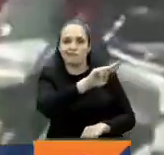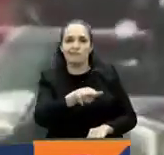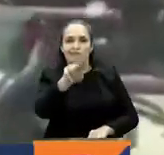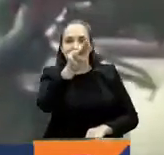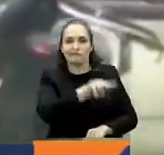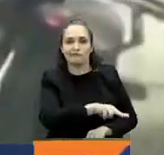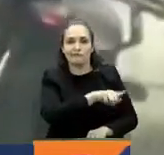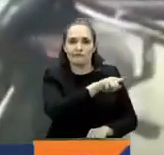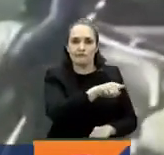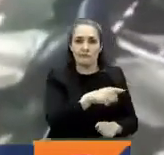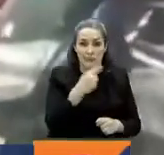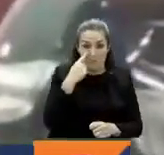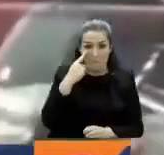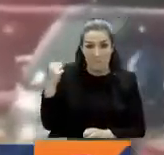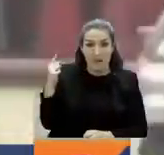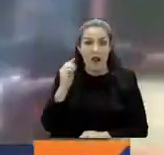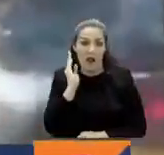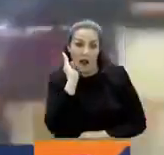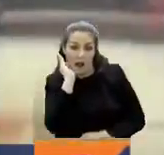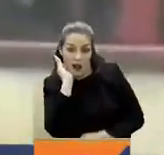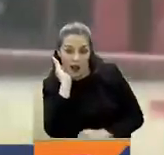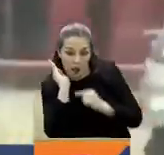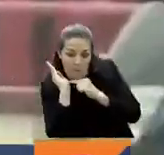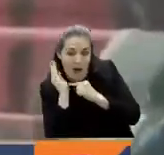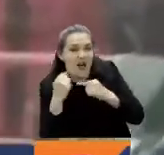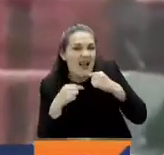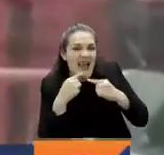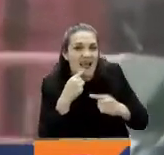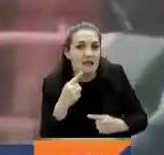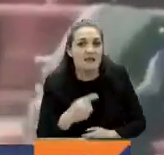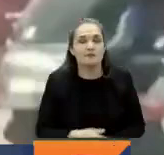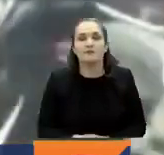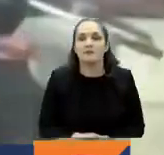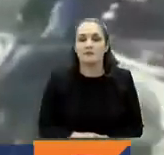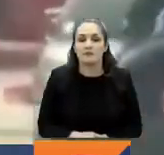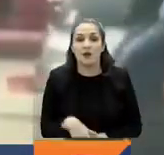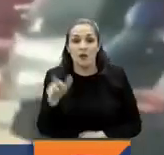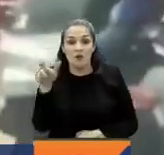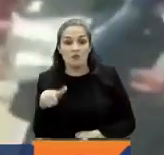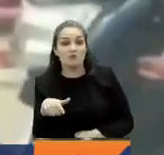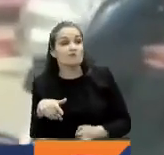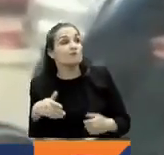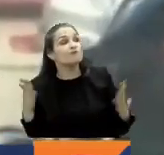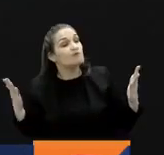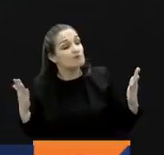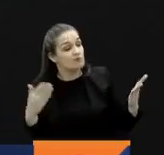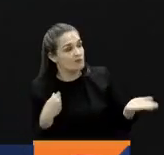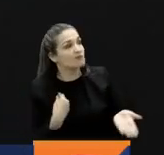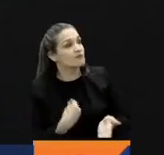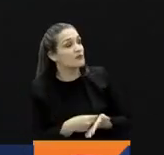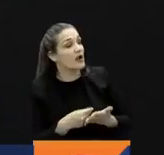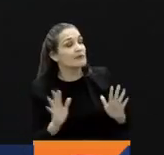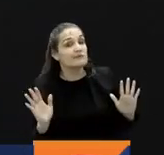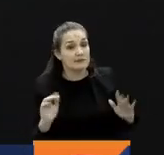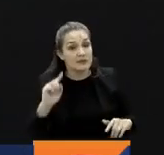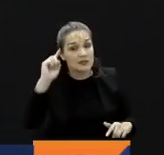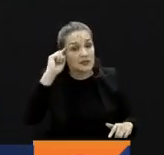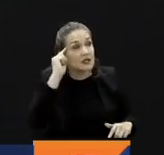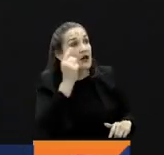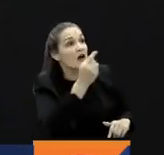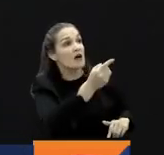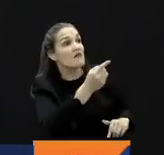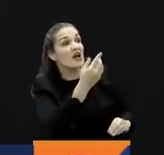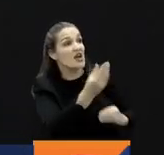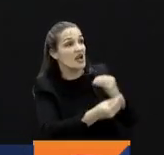quedó registrado en este audio en poder de las autoridades. Ustedes siempre mantenernos de amigos a nosotros que como enemigos. Claro que ha estado pasando